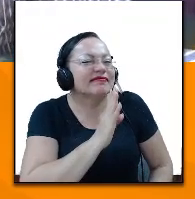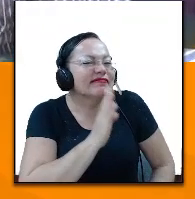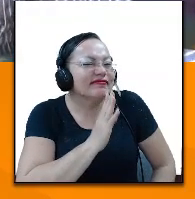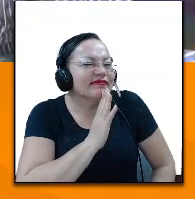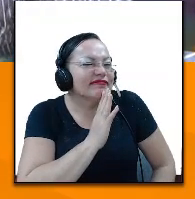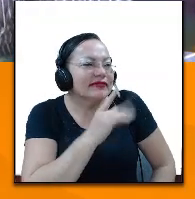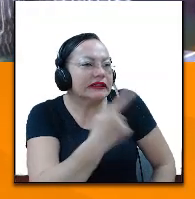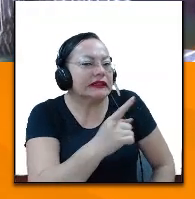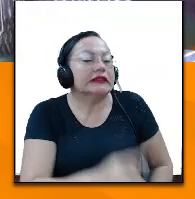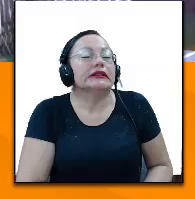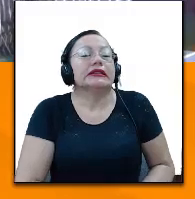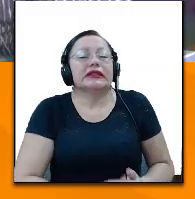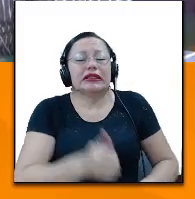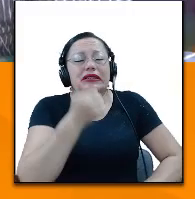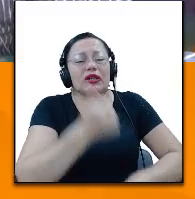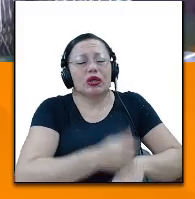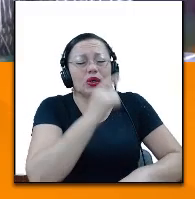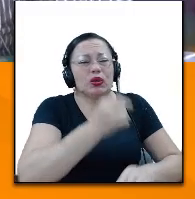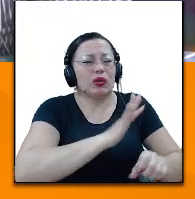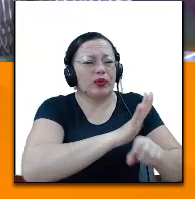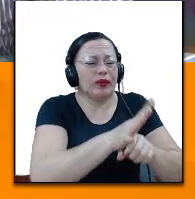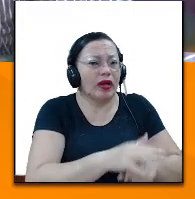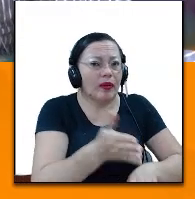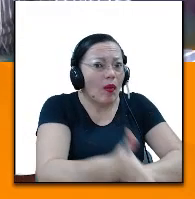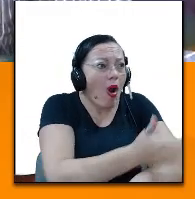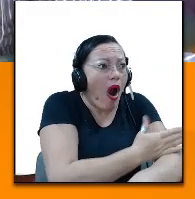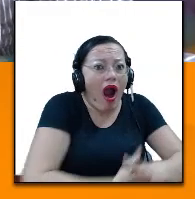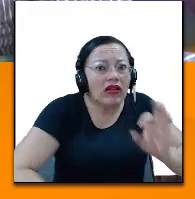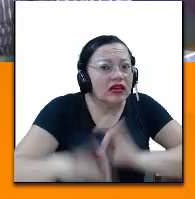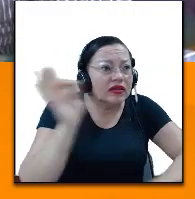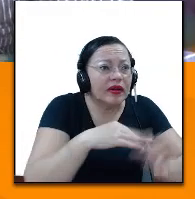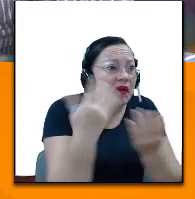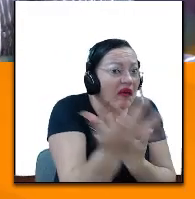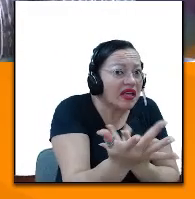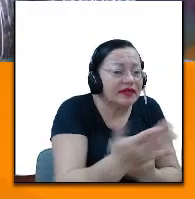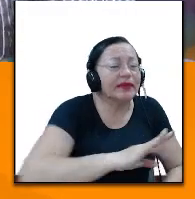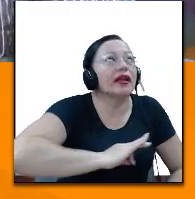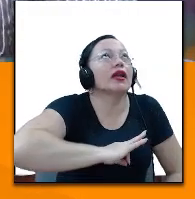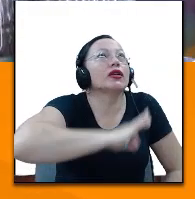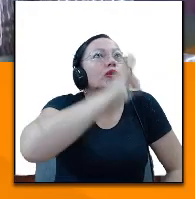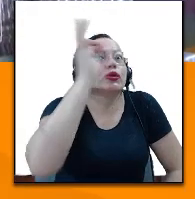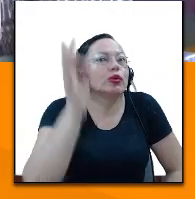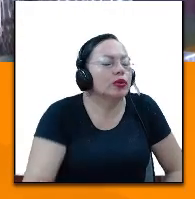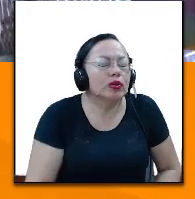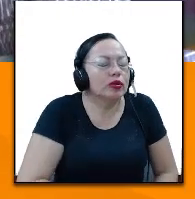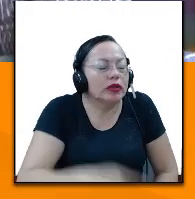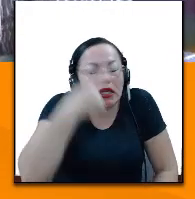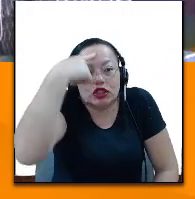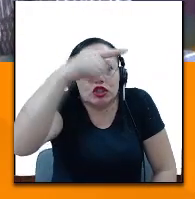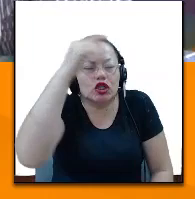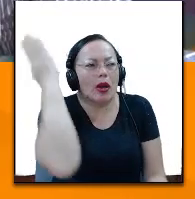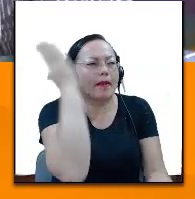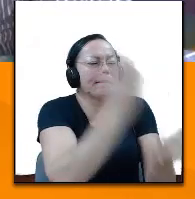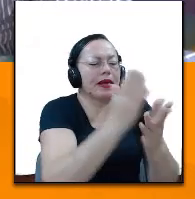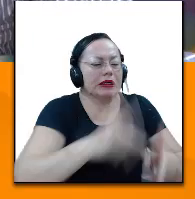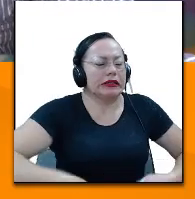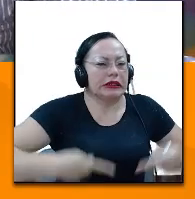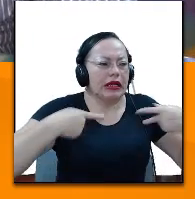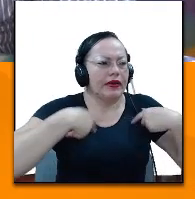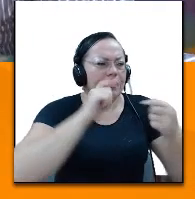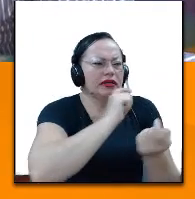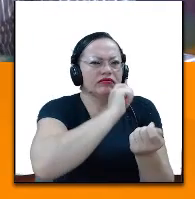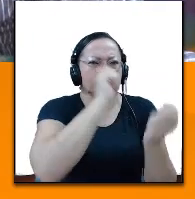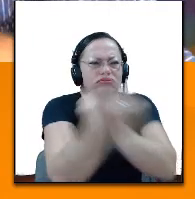esta pandemia a la cual no estábamos preparados ni estábamos esperando, y que nos cambió la vida totalmente, nos dio un giro